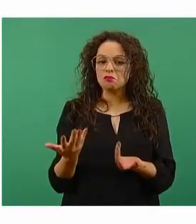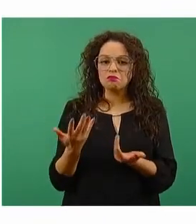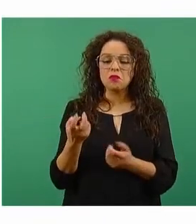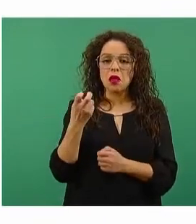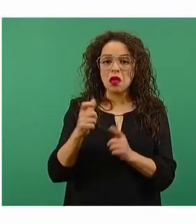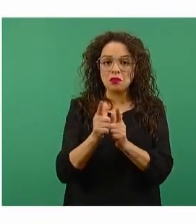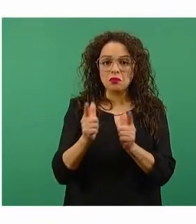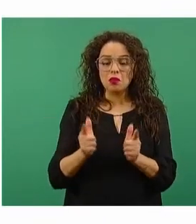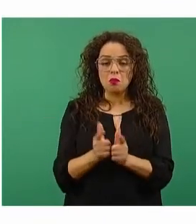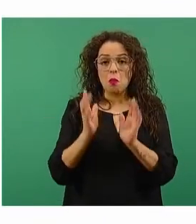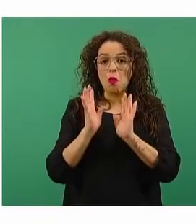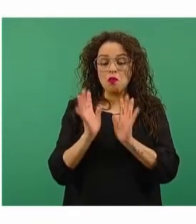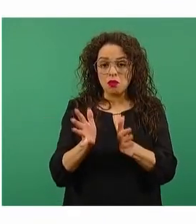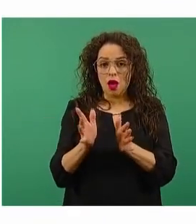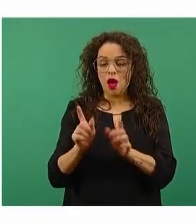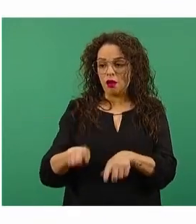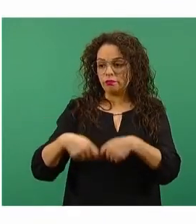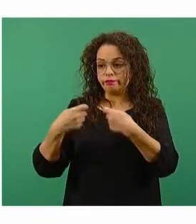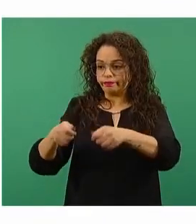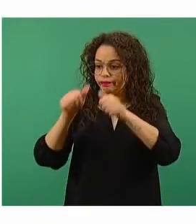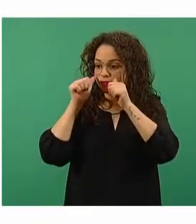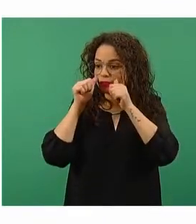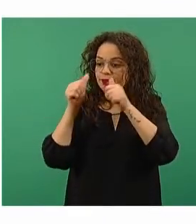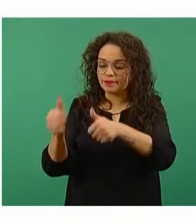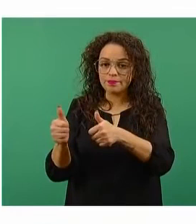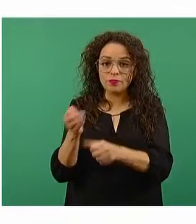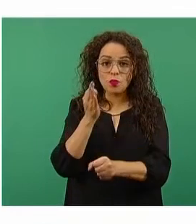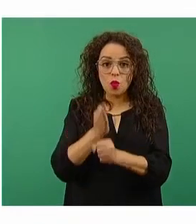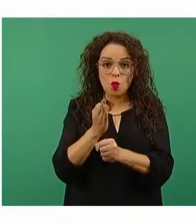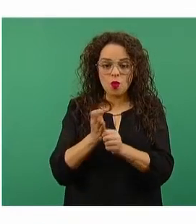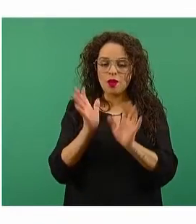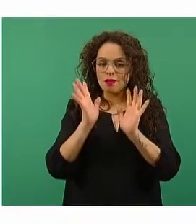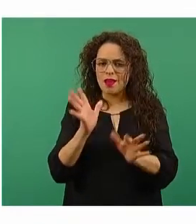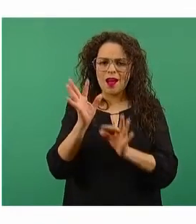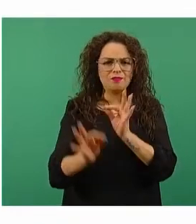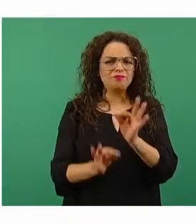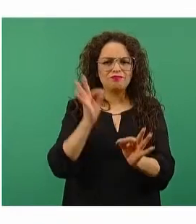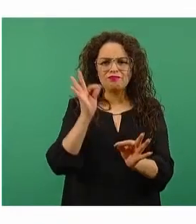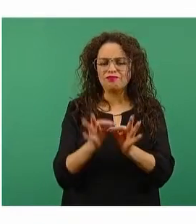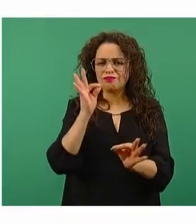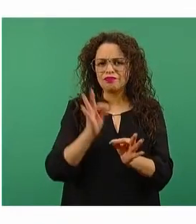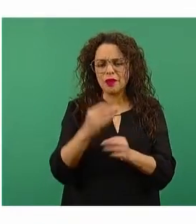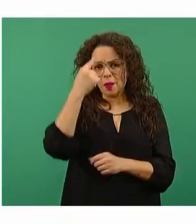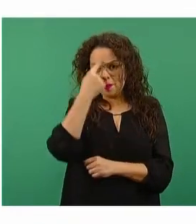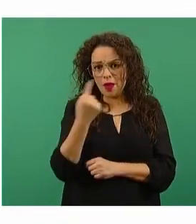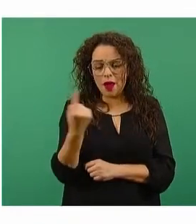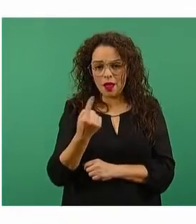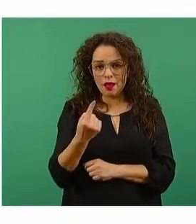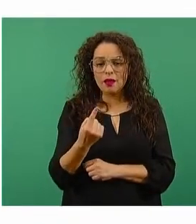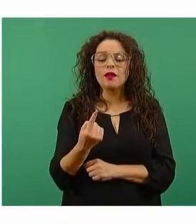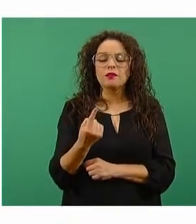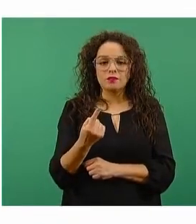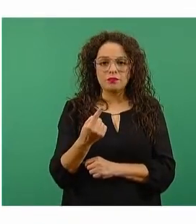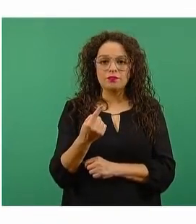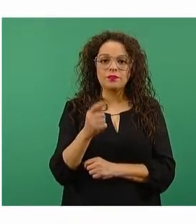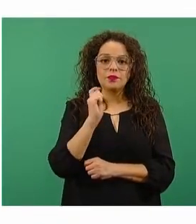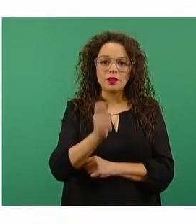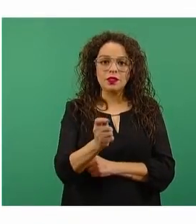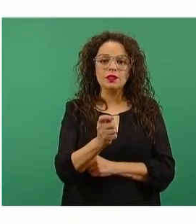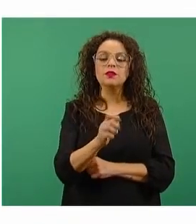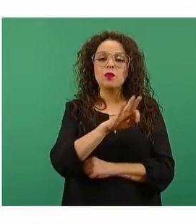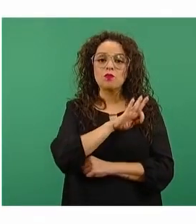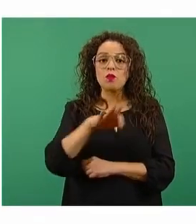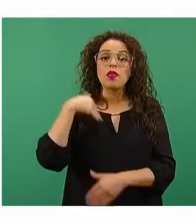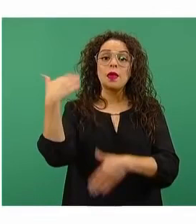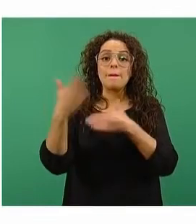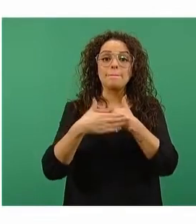ya recibió una atención y que obviamente están ahora listos para poder contribuir a este esquema de un